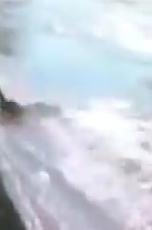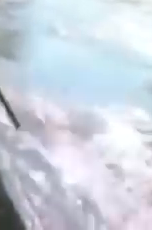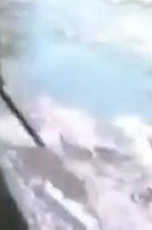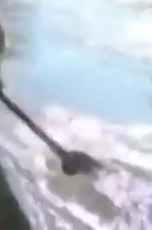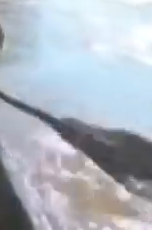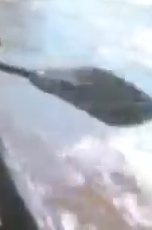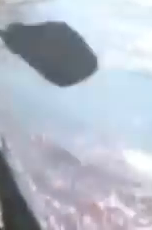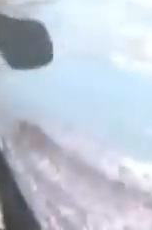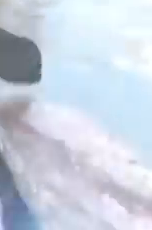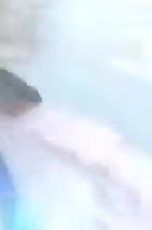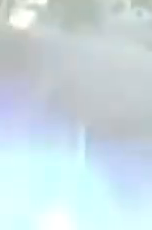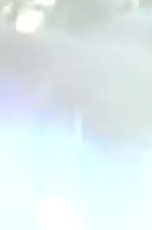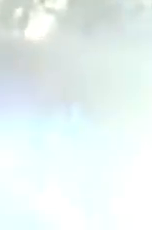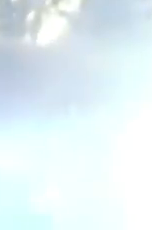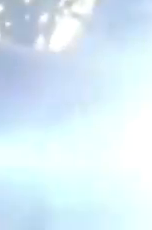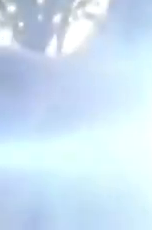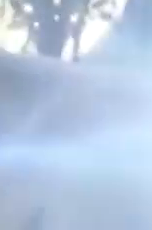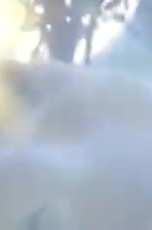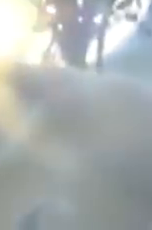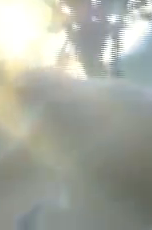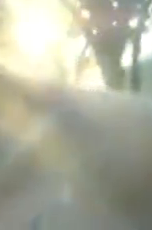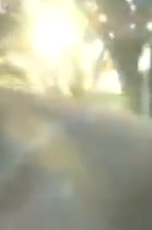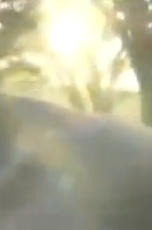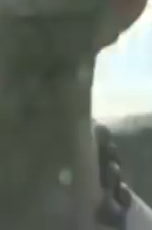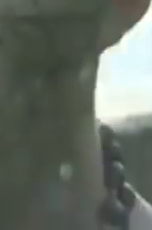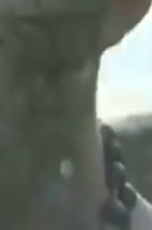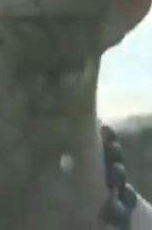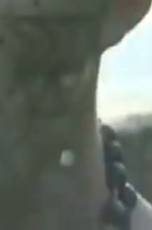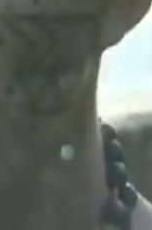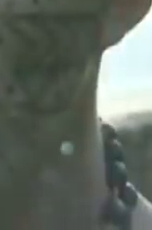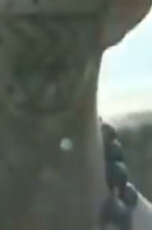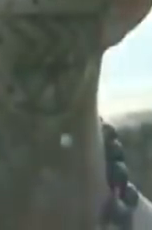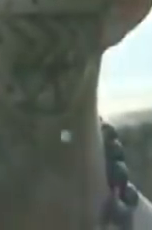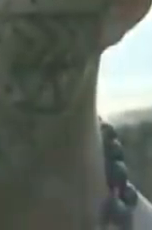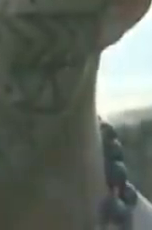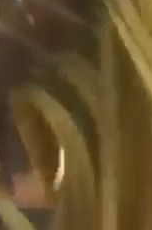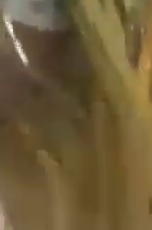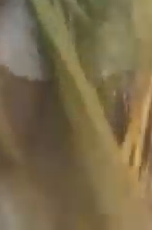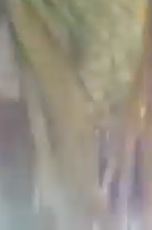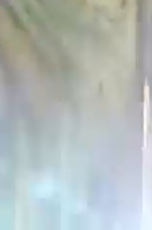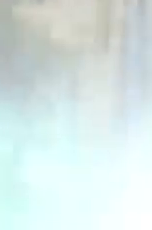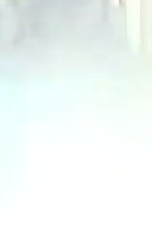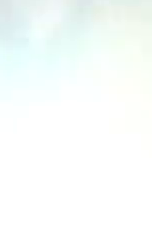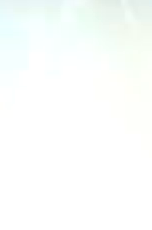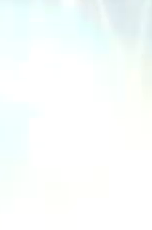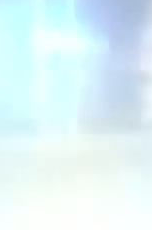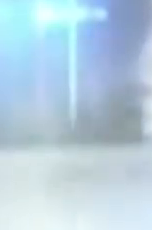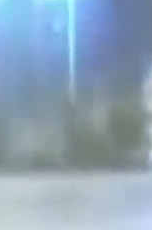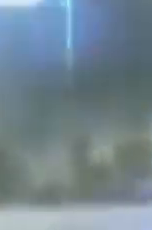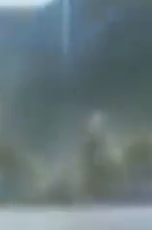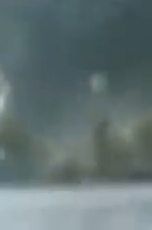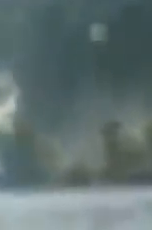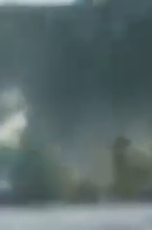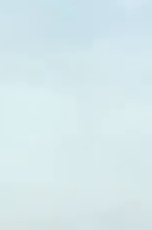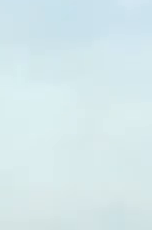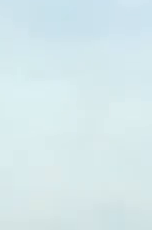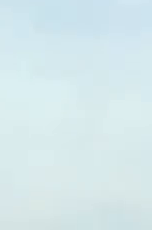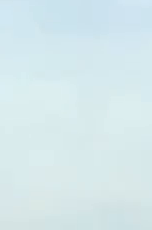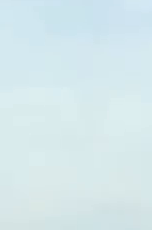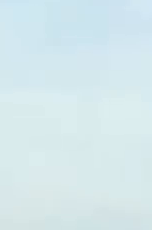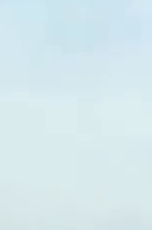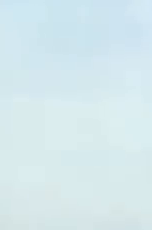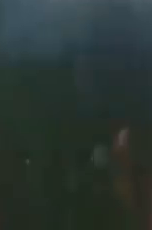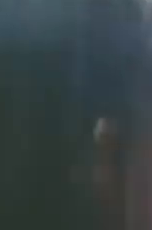es el día del encuentro de cultura, es el día de la resistencia de la dignidad de los pueblos indígenas por el derecho a la vida. Nosotros